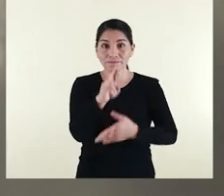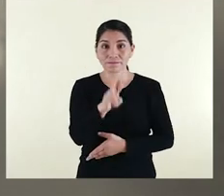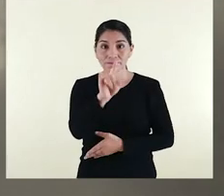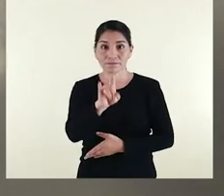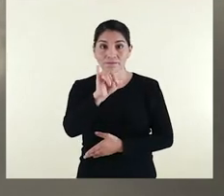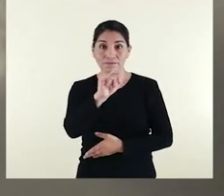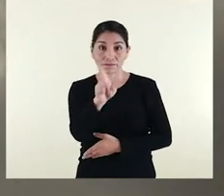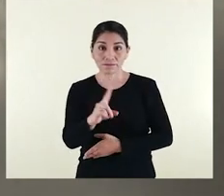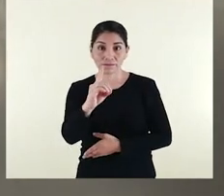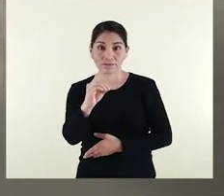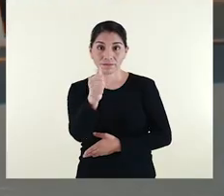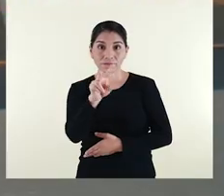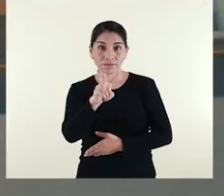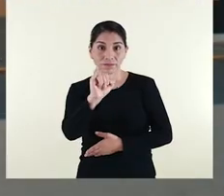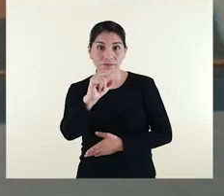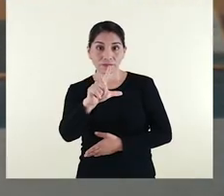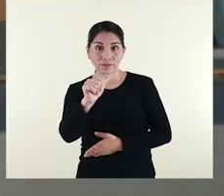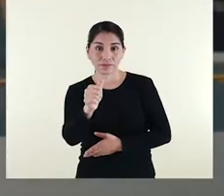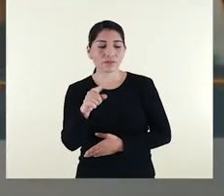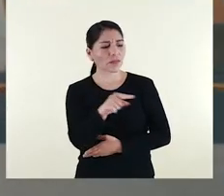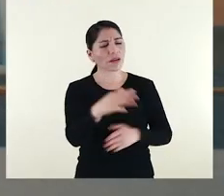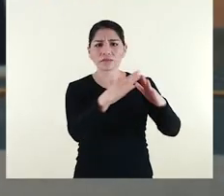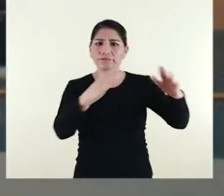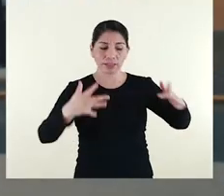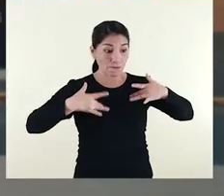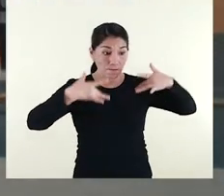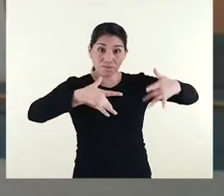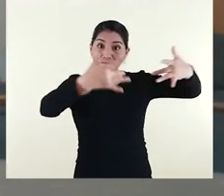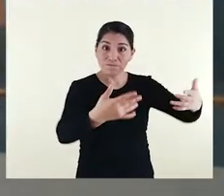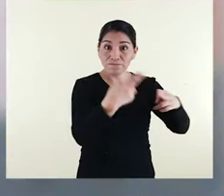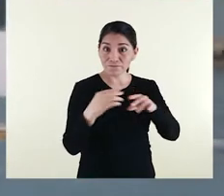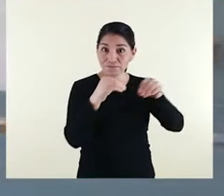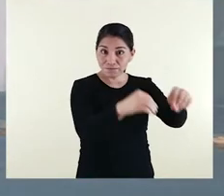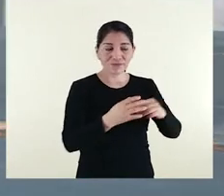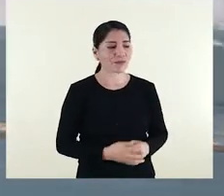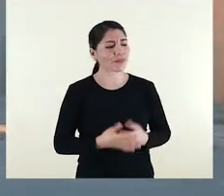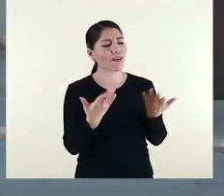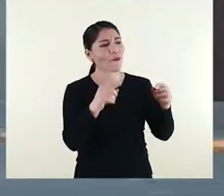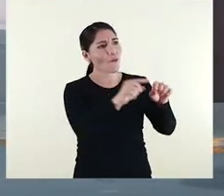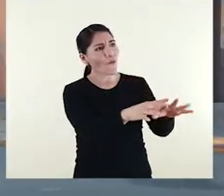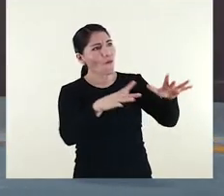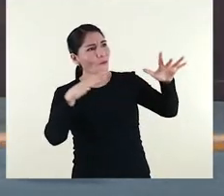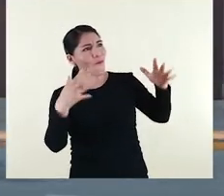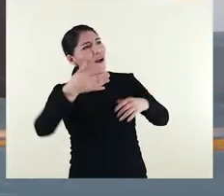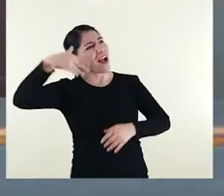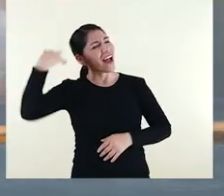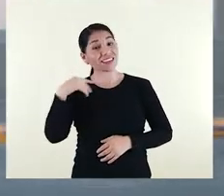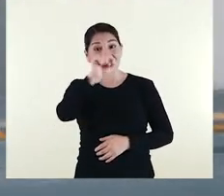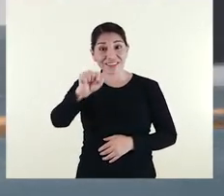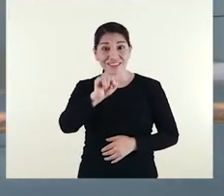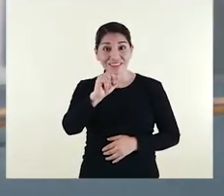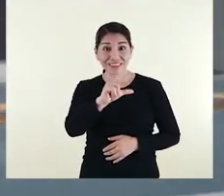Hospicio Ruiz Dávila. También llamada Casa de la Misericordia, refleja precisamente una época en el